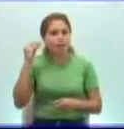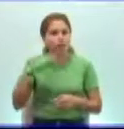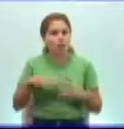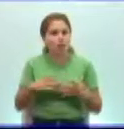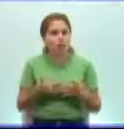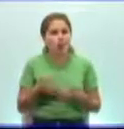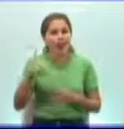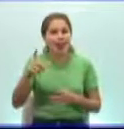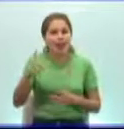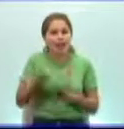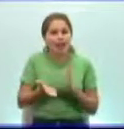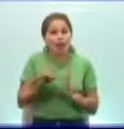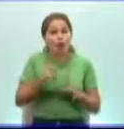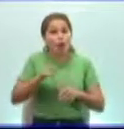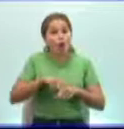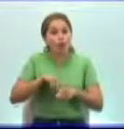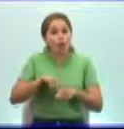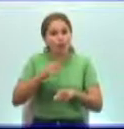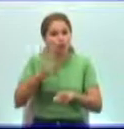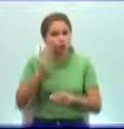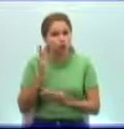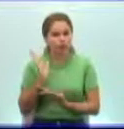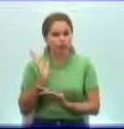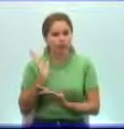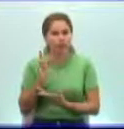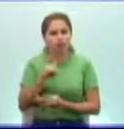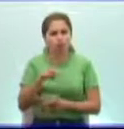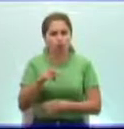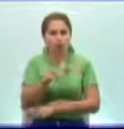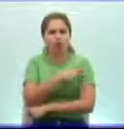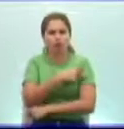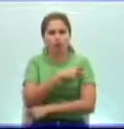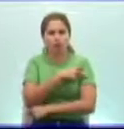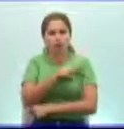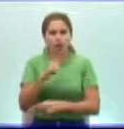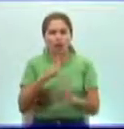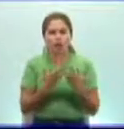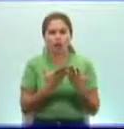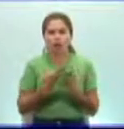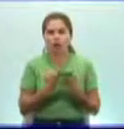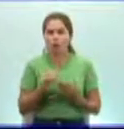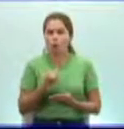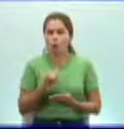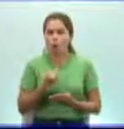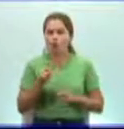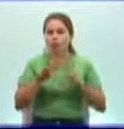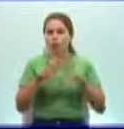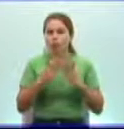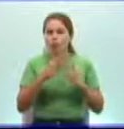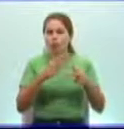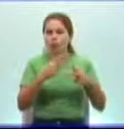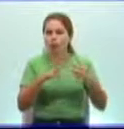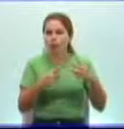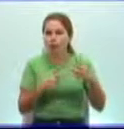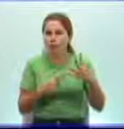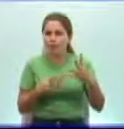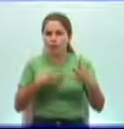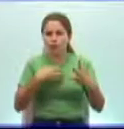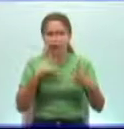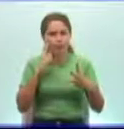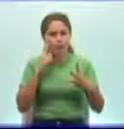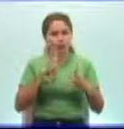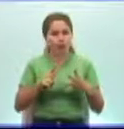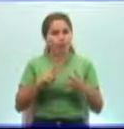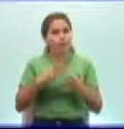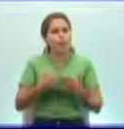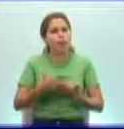carga o del tiempo, como aquí aparece en pantalla, y ustedes estudiaron también en secundaria básica. Estos elementos, por supuesto, los traigo yo aquí y vamos también a demostrar